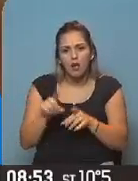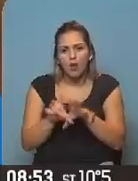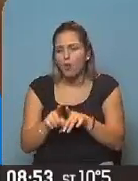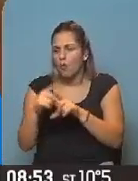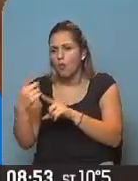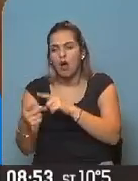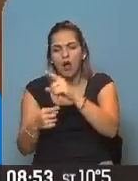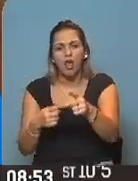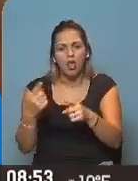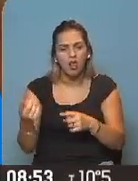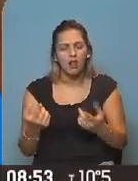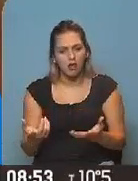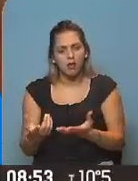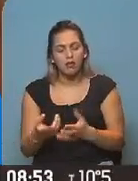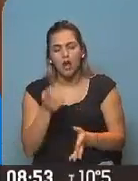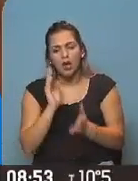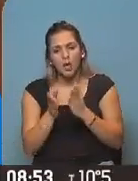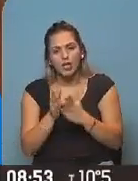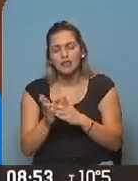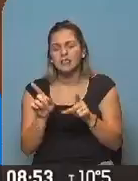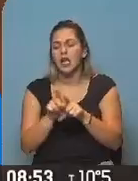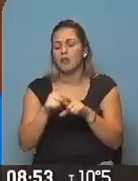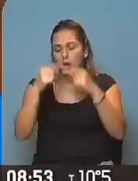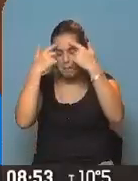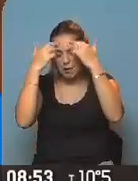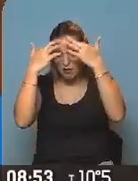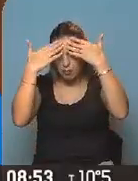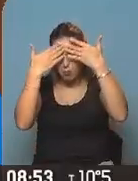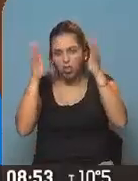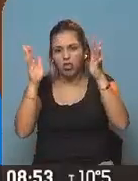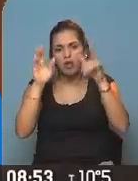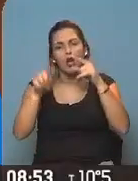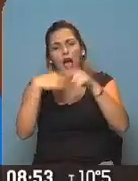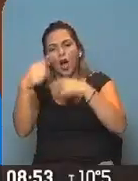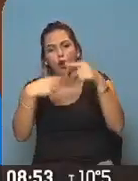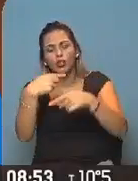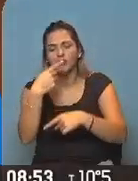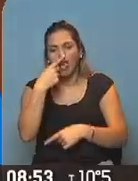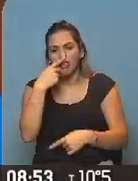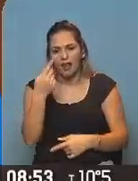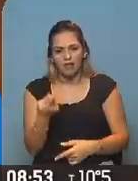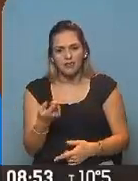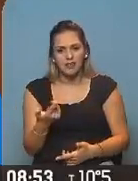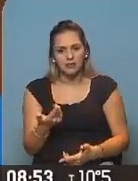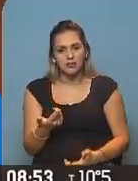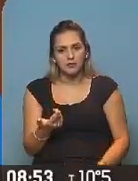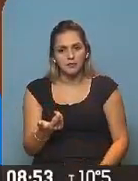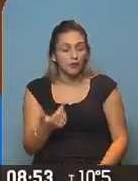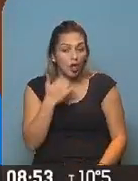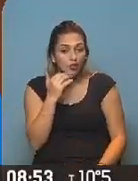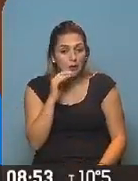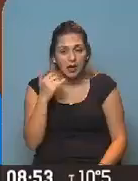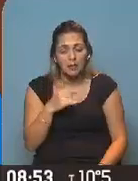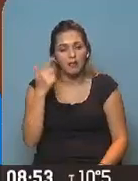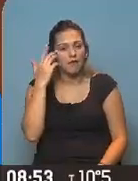la elección que pueden hacer a partir de que su mente se abre a otros intereses que hasta acá no era que desechaban, era ni siquiera sabía que